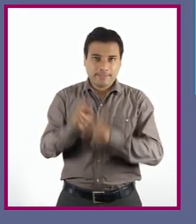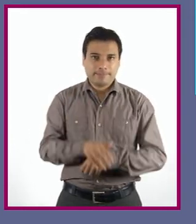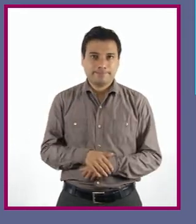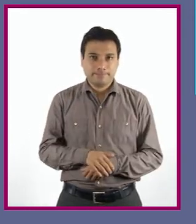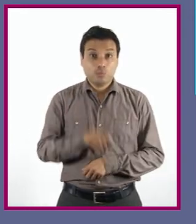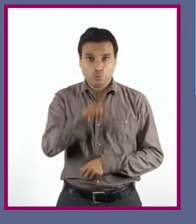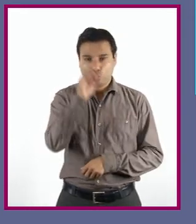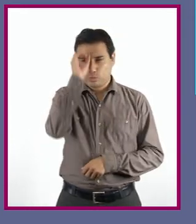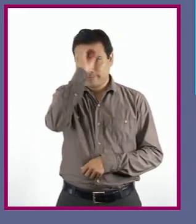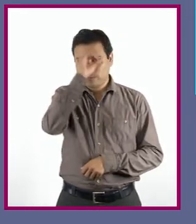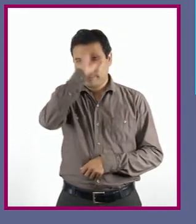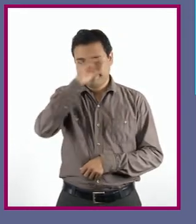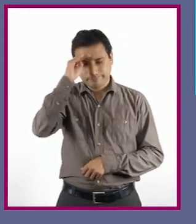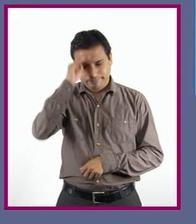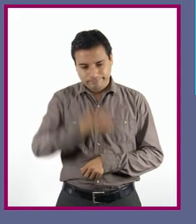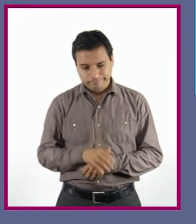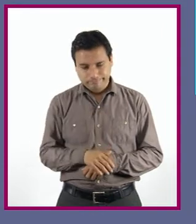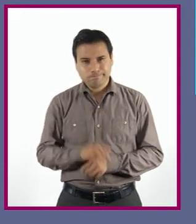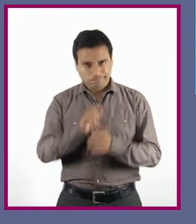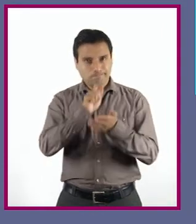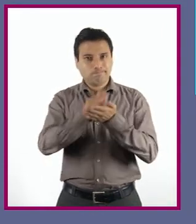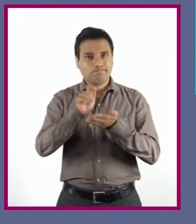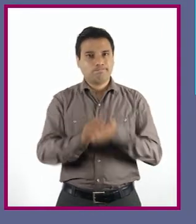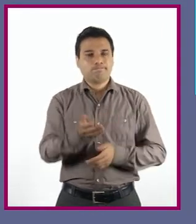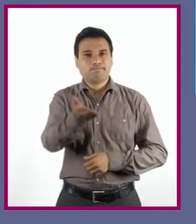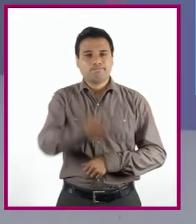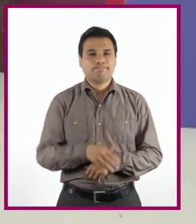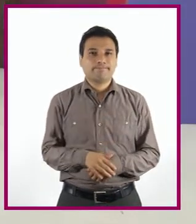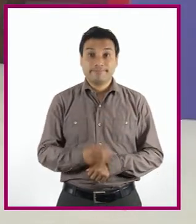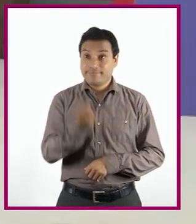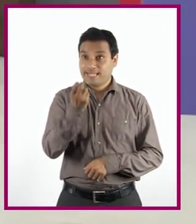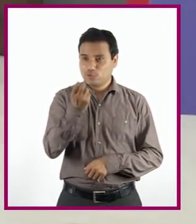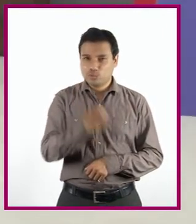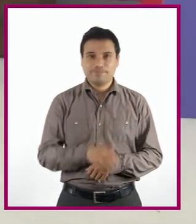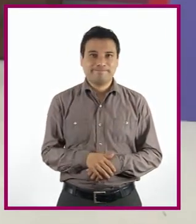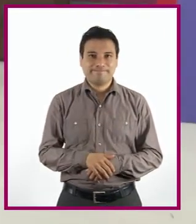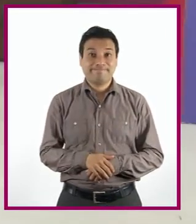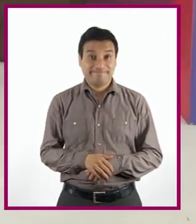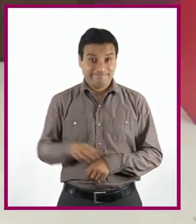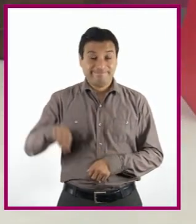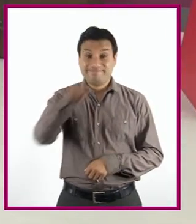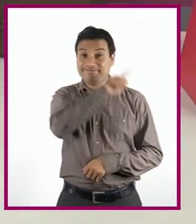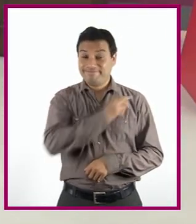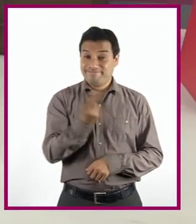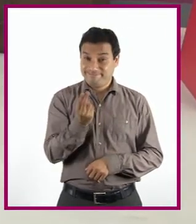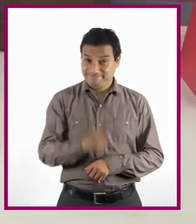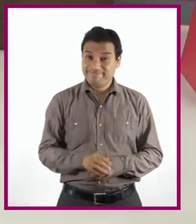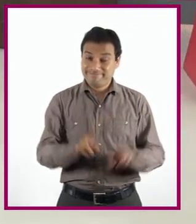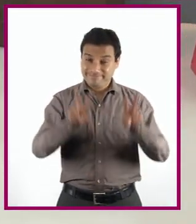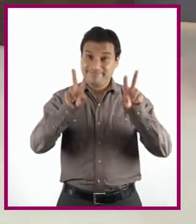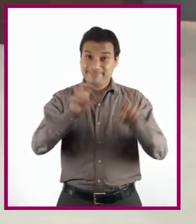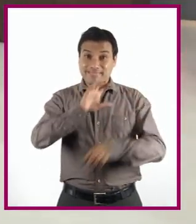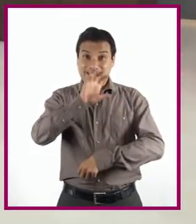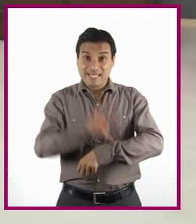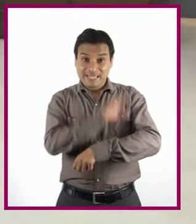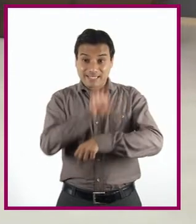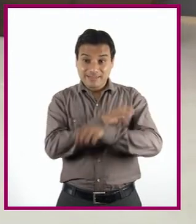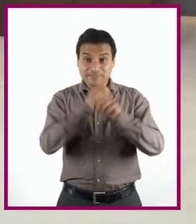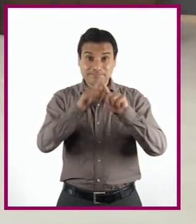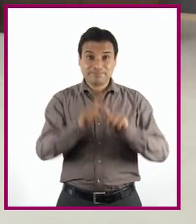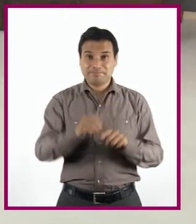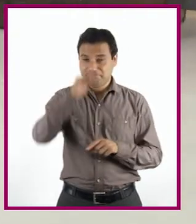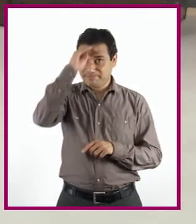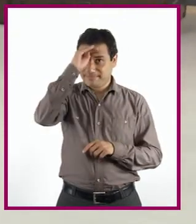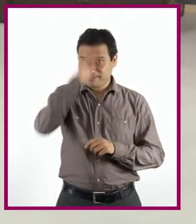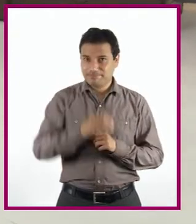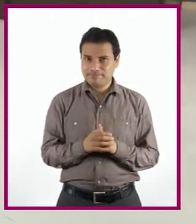sus conclusiones en su cuaderno de notas. Así es. Reflexionen acerca de las fuentes de energía que nos permiten